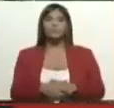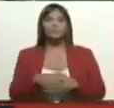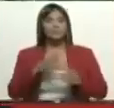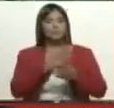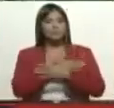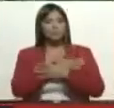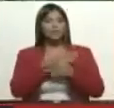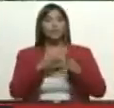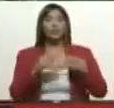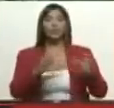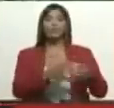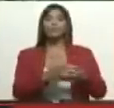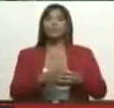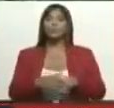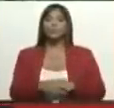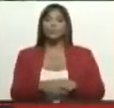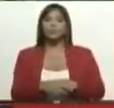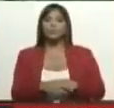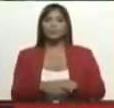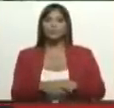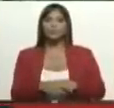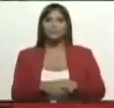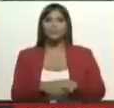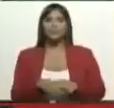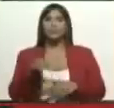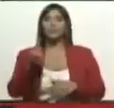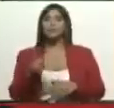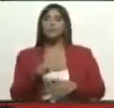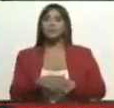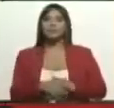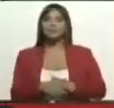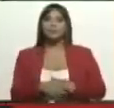Felicito a todo el Comando Estratégico Operacional. Y además,